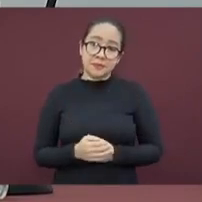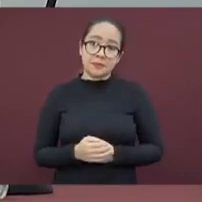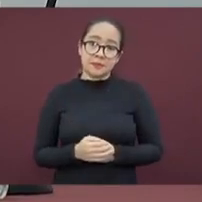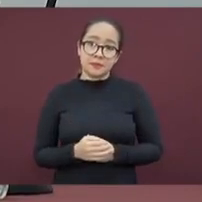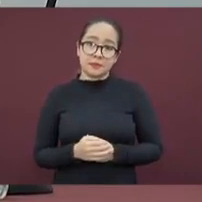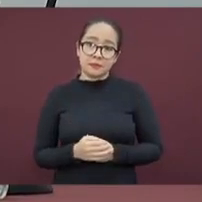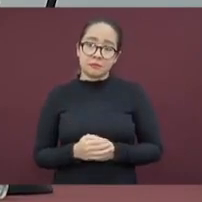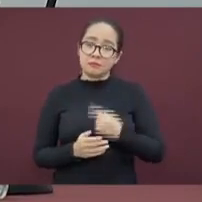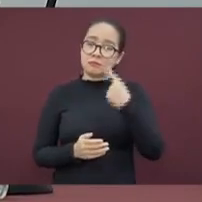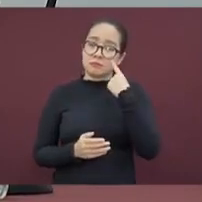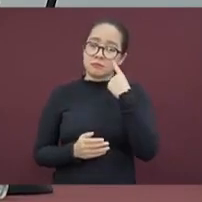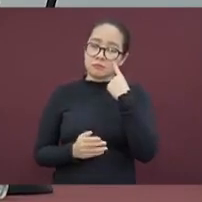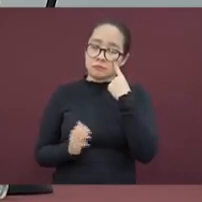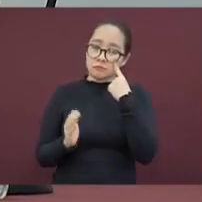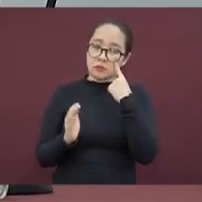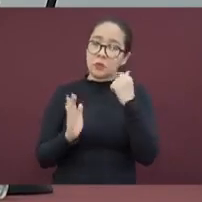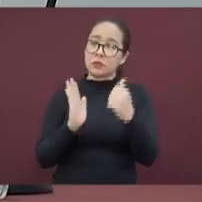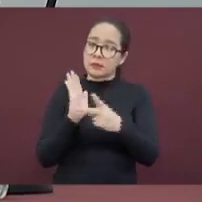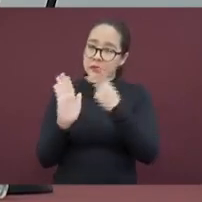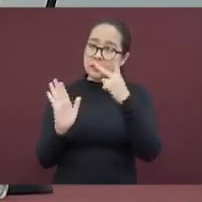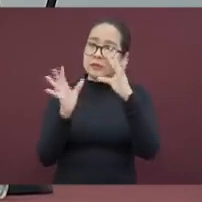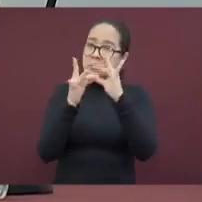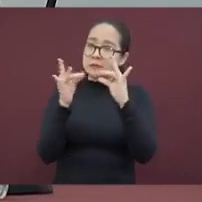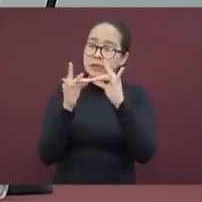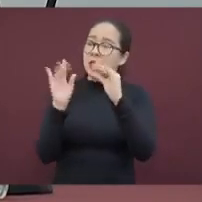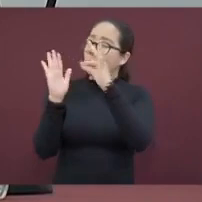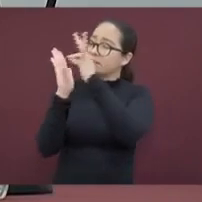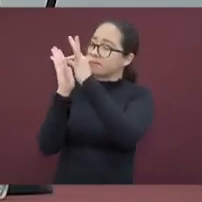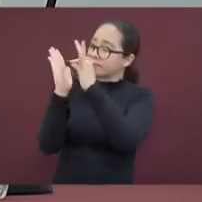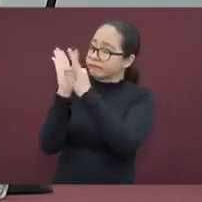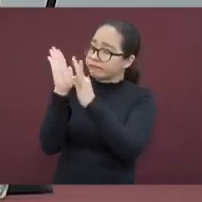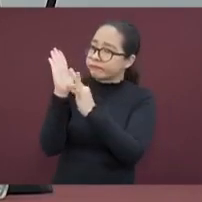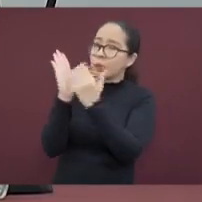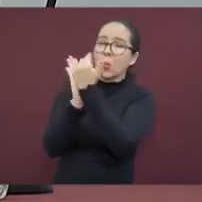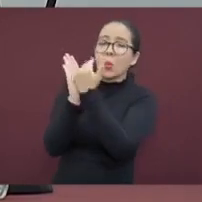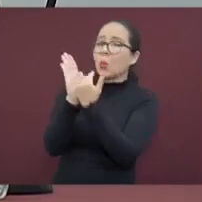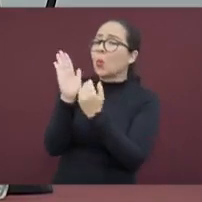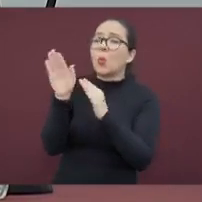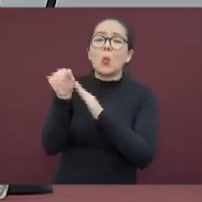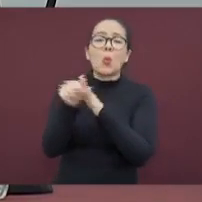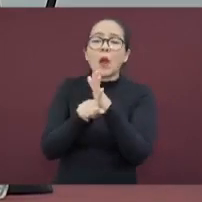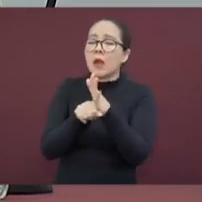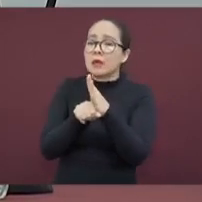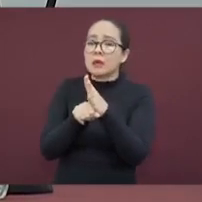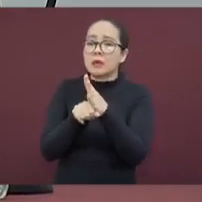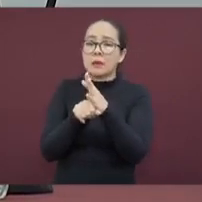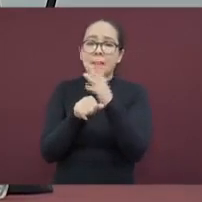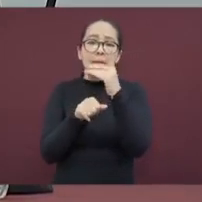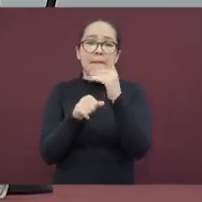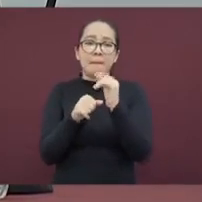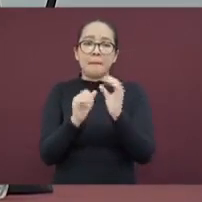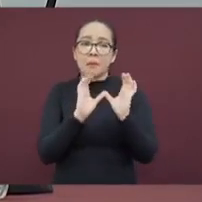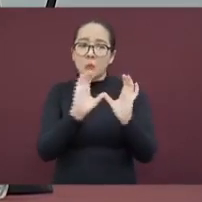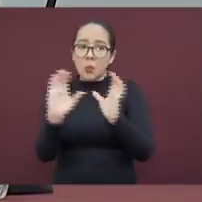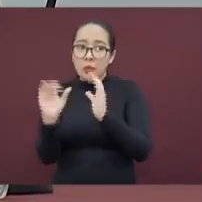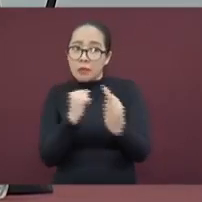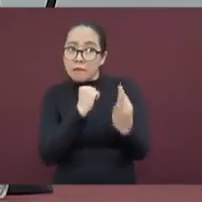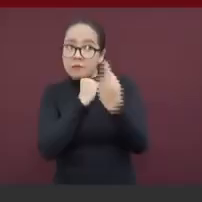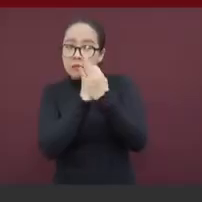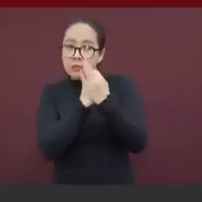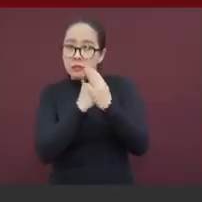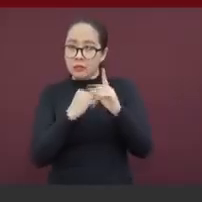que debemos seguir para evitar contagiarse y contagiar a los demás de coronavirus